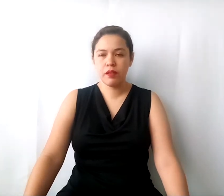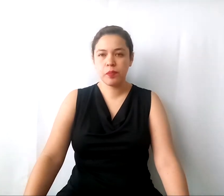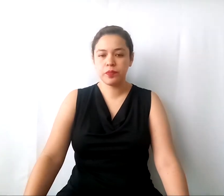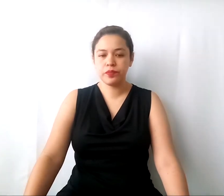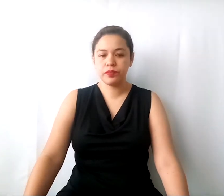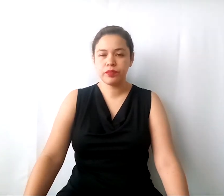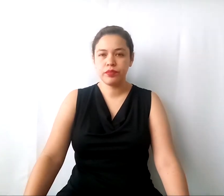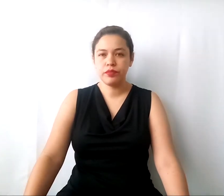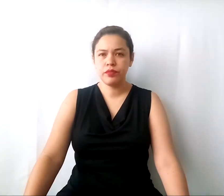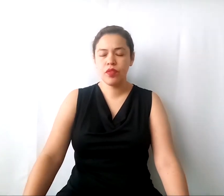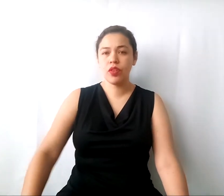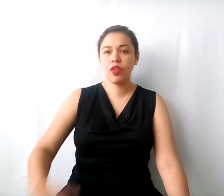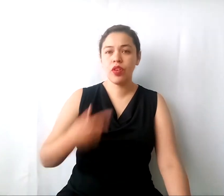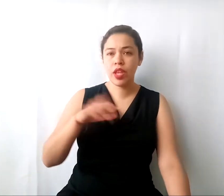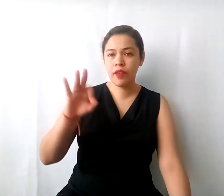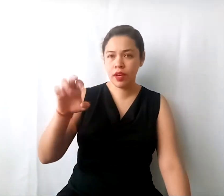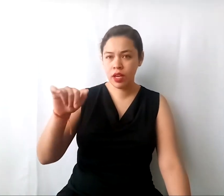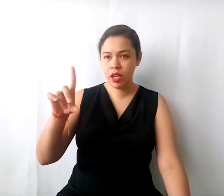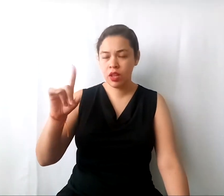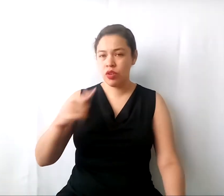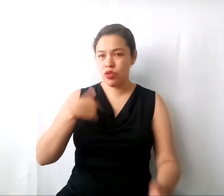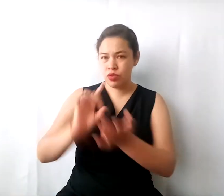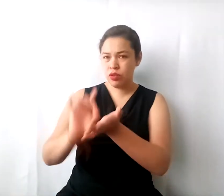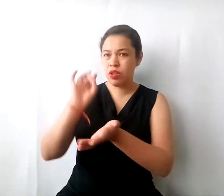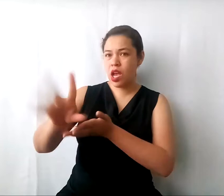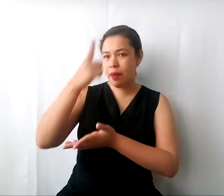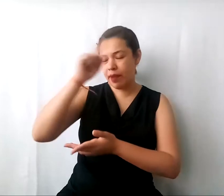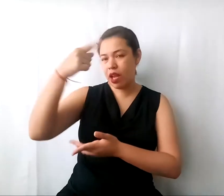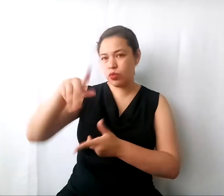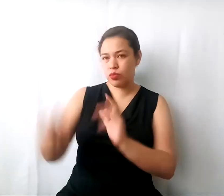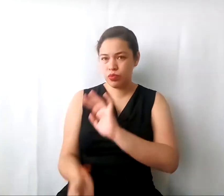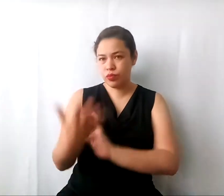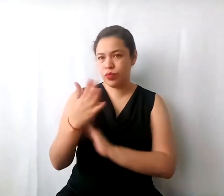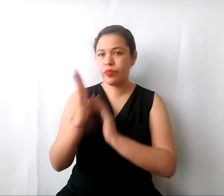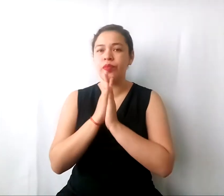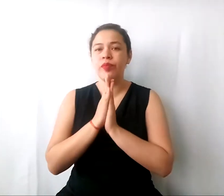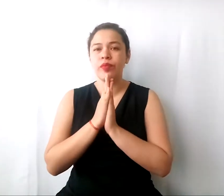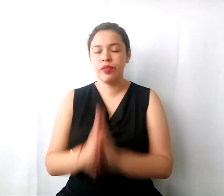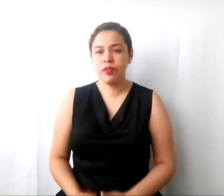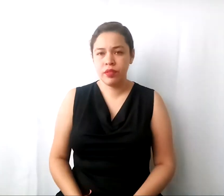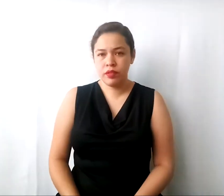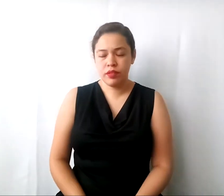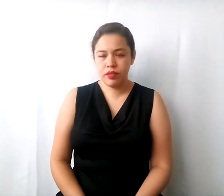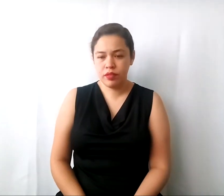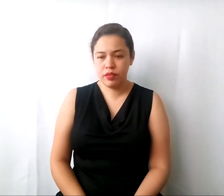¿Te la puedo mandar, Fernando, para que me ayudes a compartirla? Por favor.